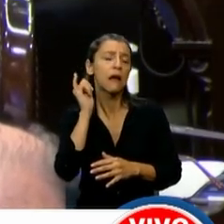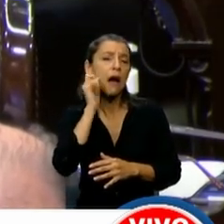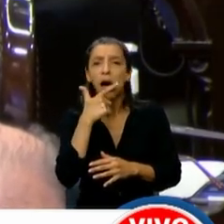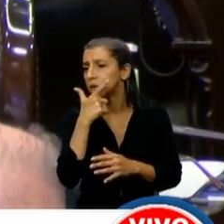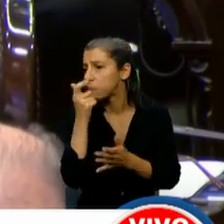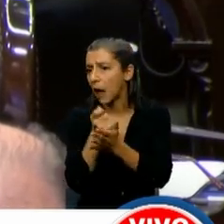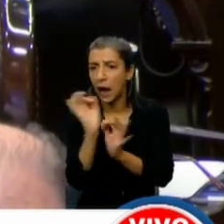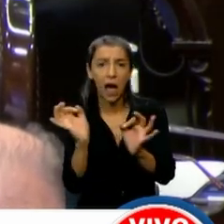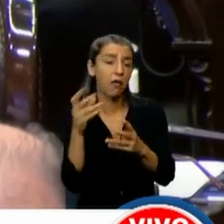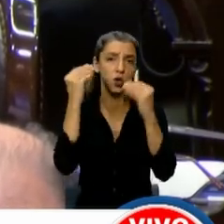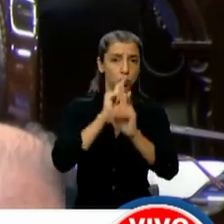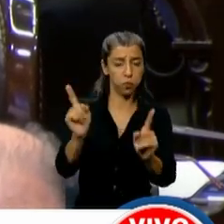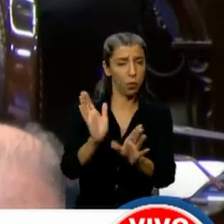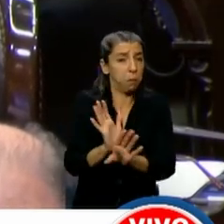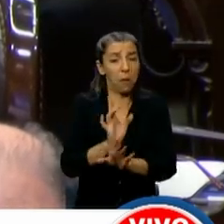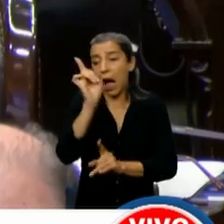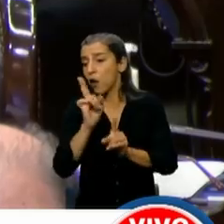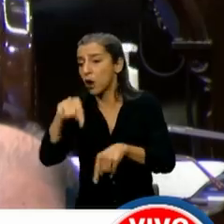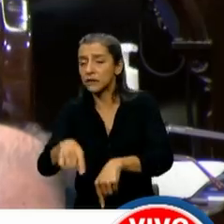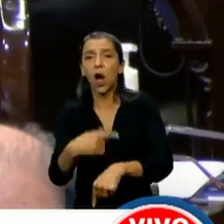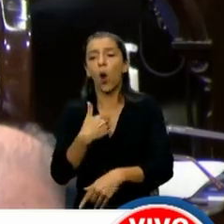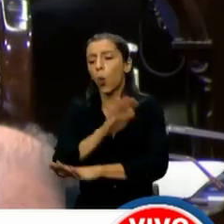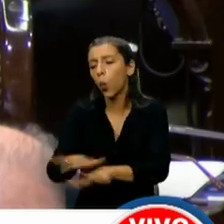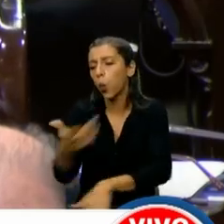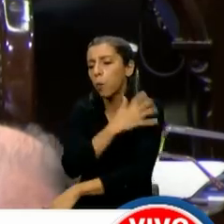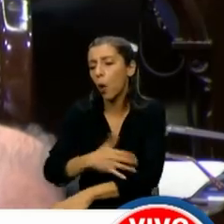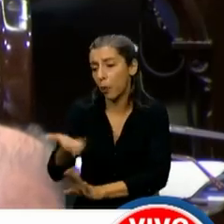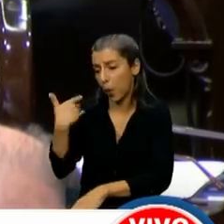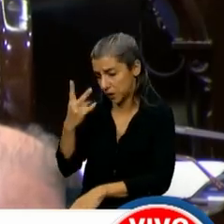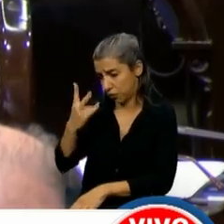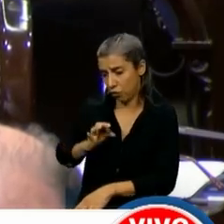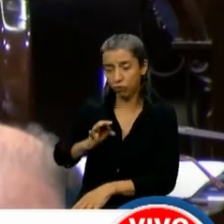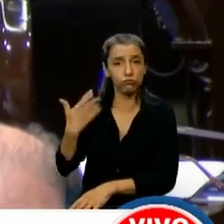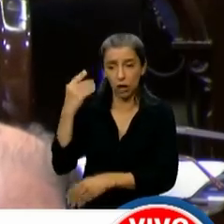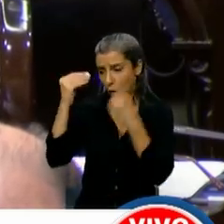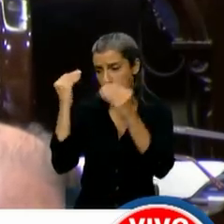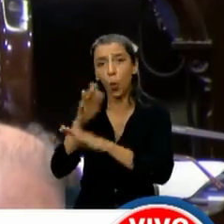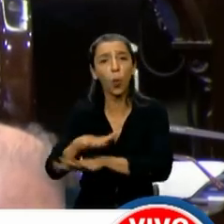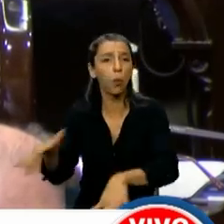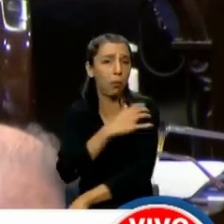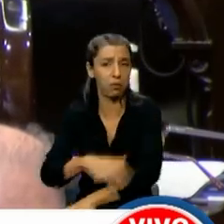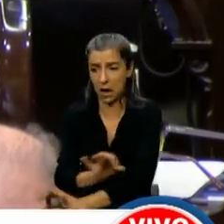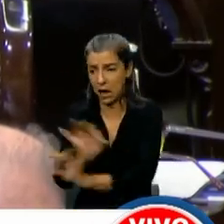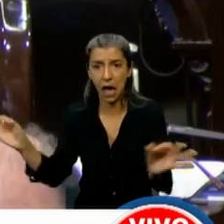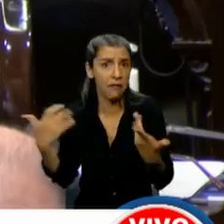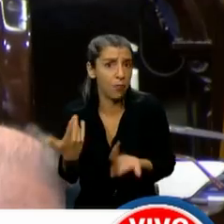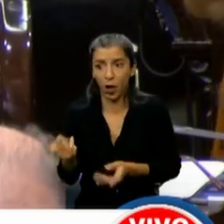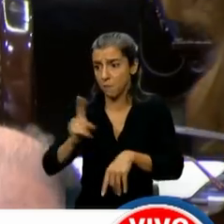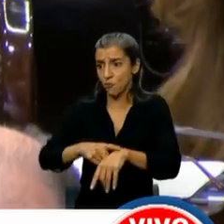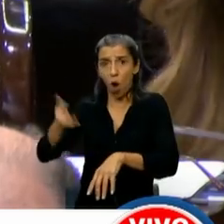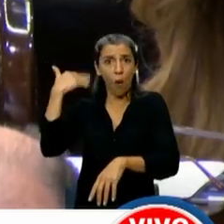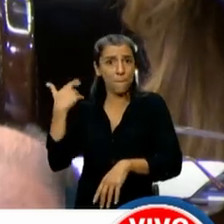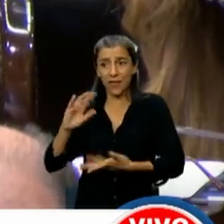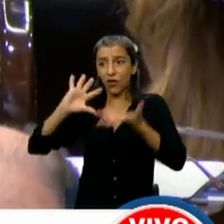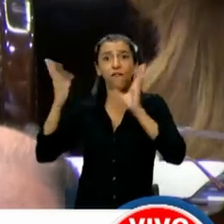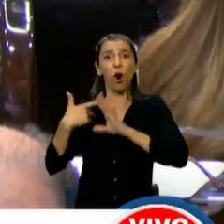propuso un par por la pobreza de los niños pero que hasta hace dos años no se preocupaban por la pobreza que generaba un modelo de país